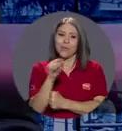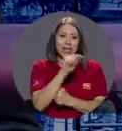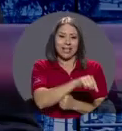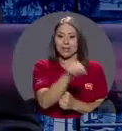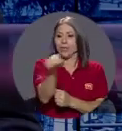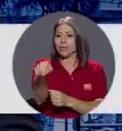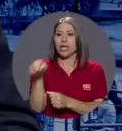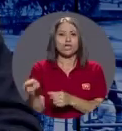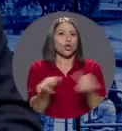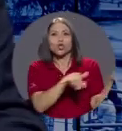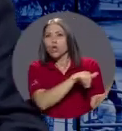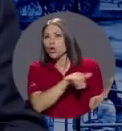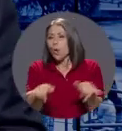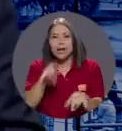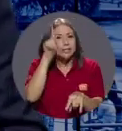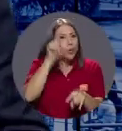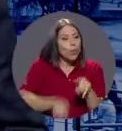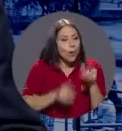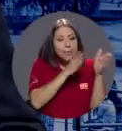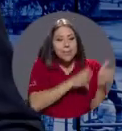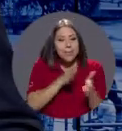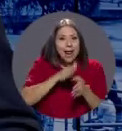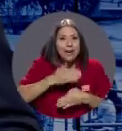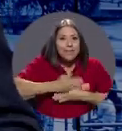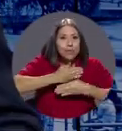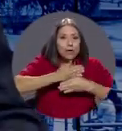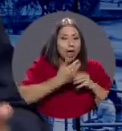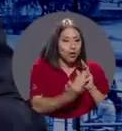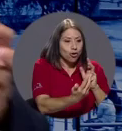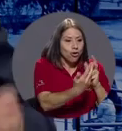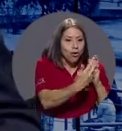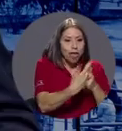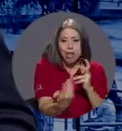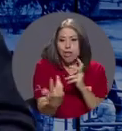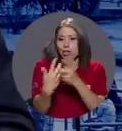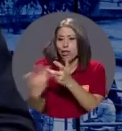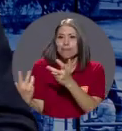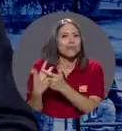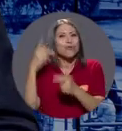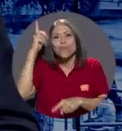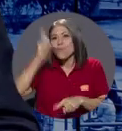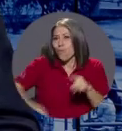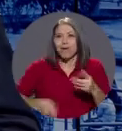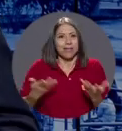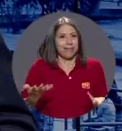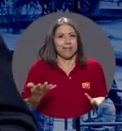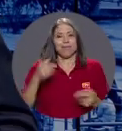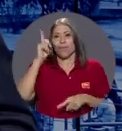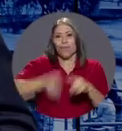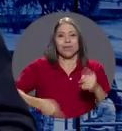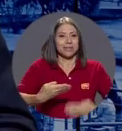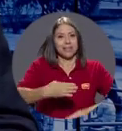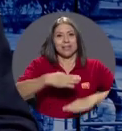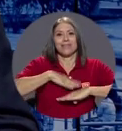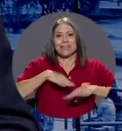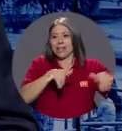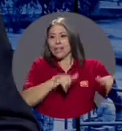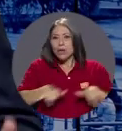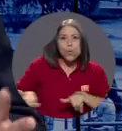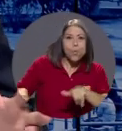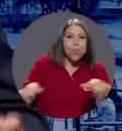tener las mismas necesidades. Entonces un plan regulador, un enlatado que llamaba yo ahora, no puede llegar y satisfacer